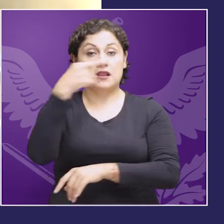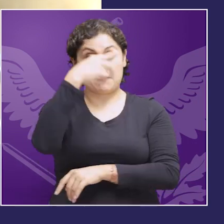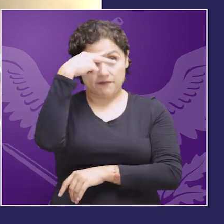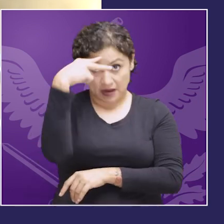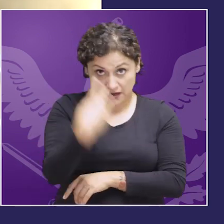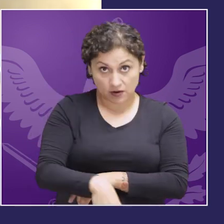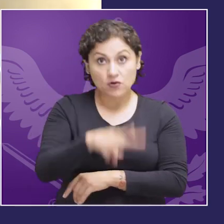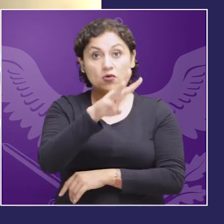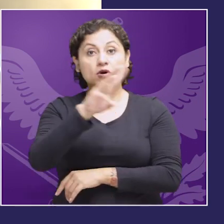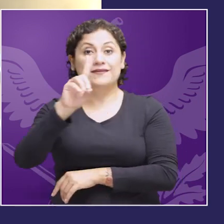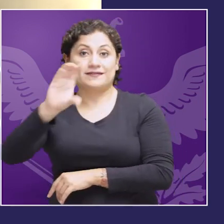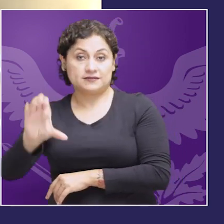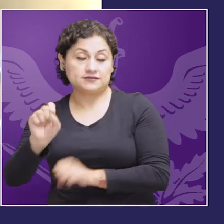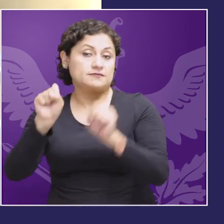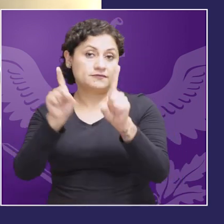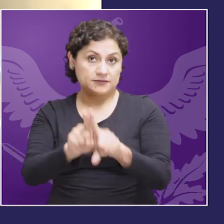Washington,